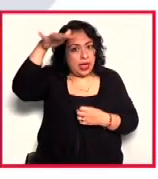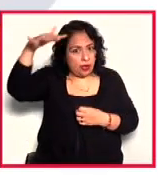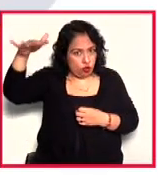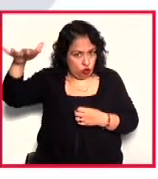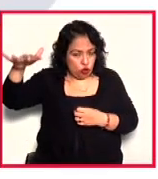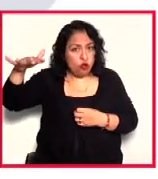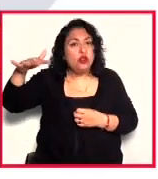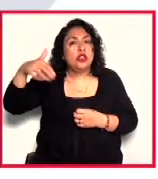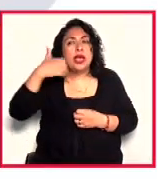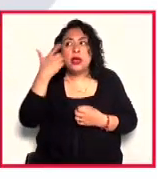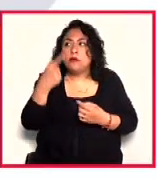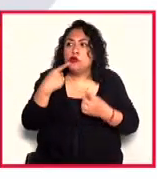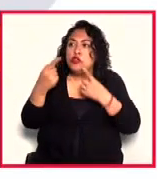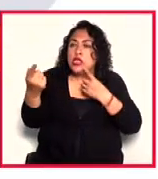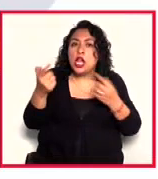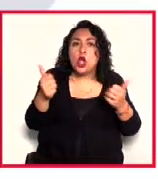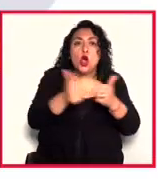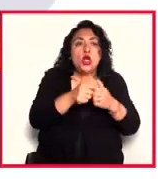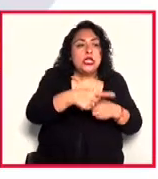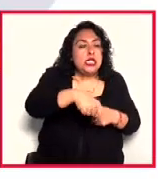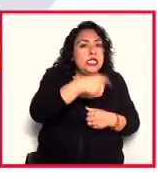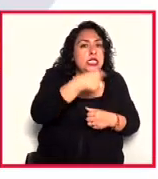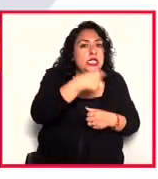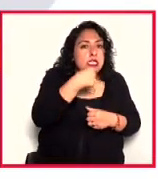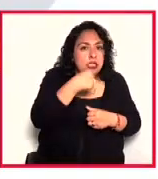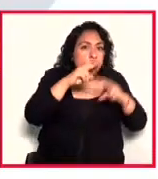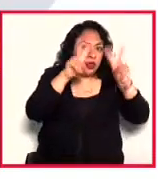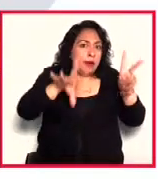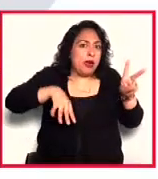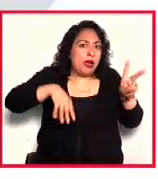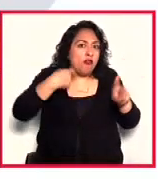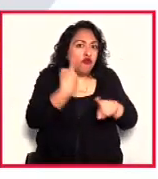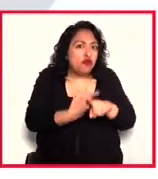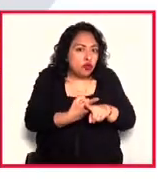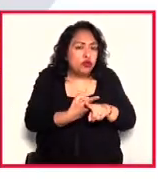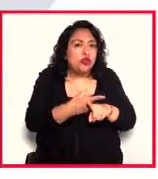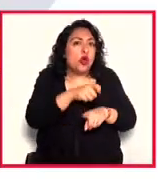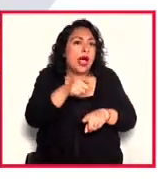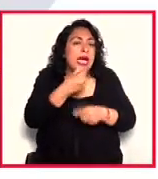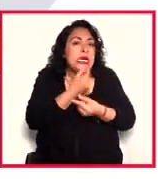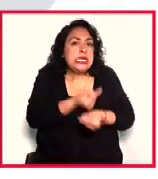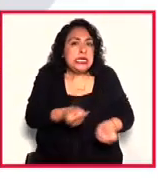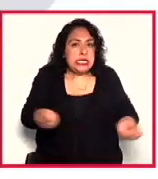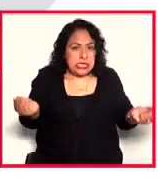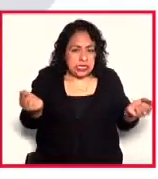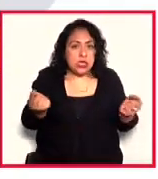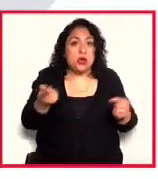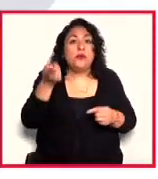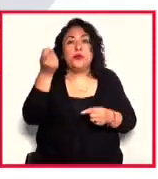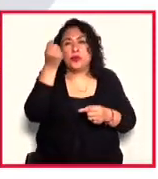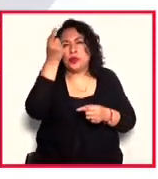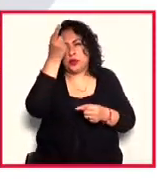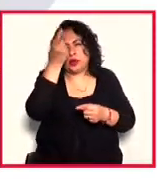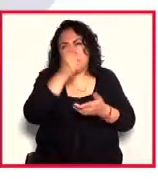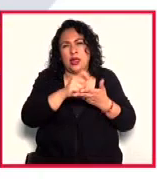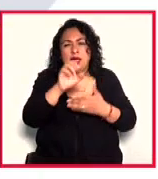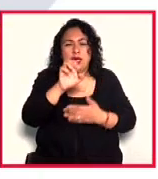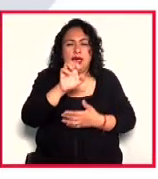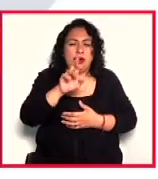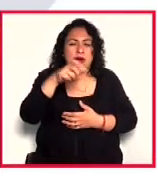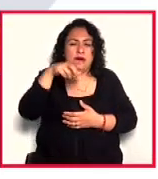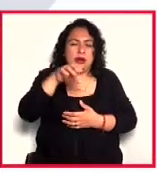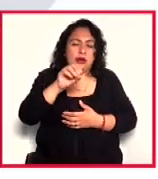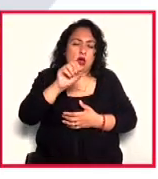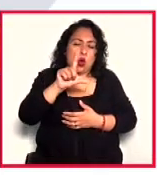generar un diálogo con los niños sobre el tema del abuso hacia los pequeños. Es una obra de Enrique Olmos de Ita. Vamos a